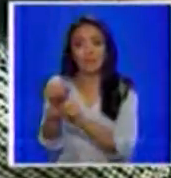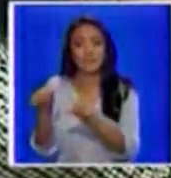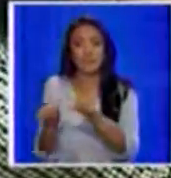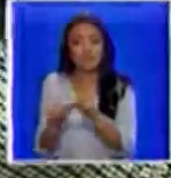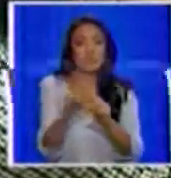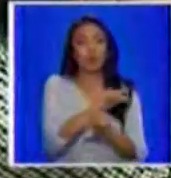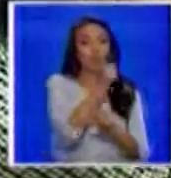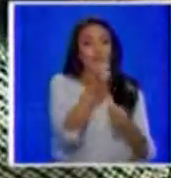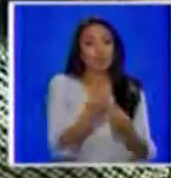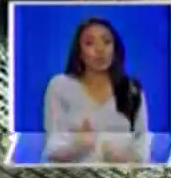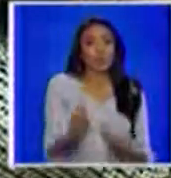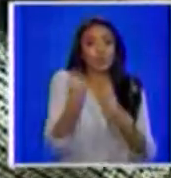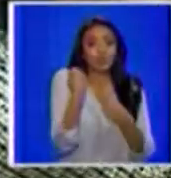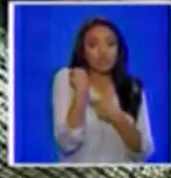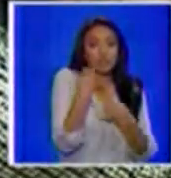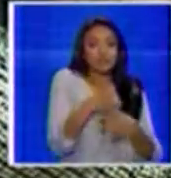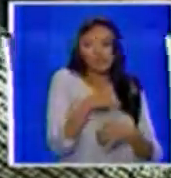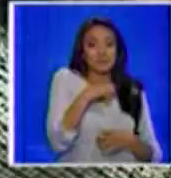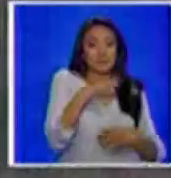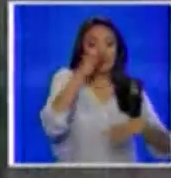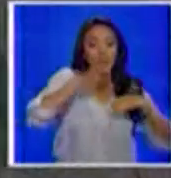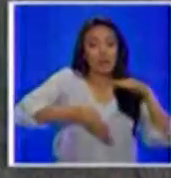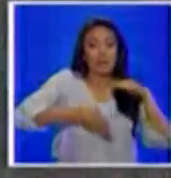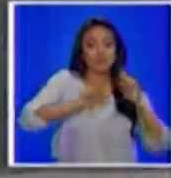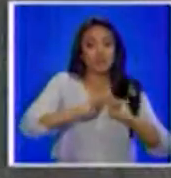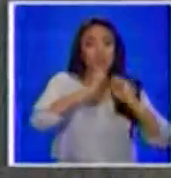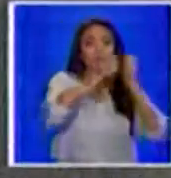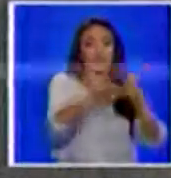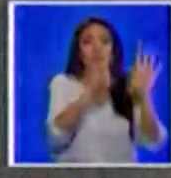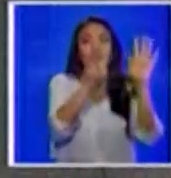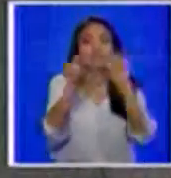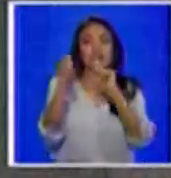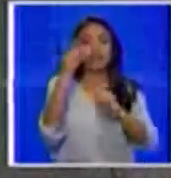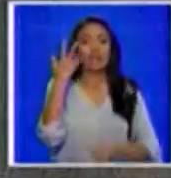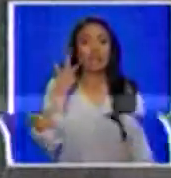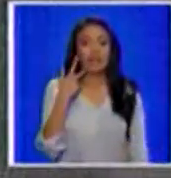que para glosas por responsabilidades civiles, el plazo de descargo es de 60 días.